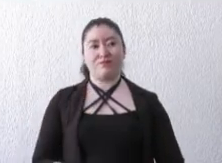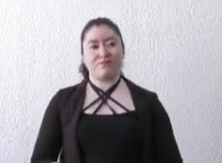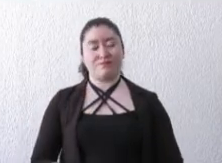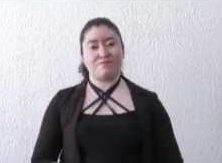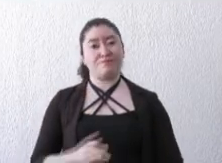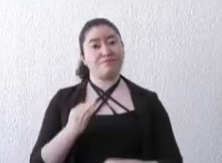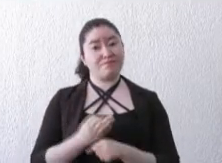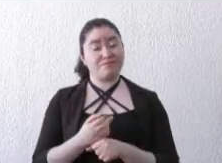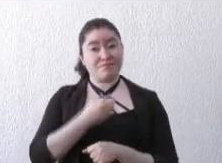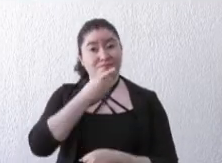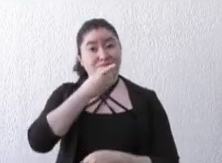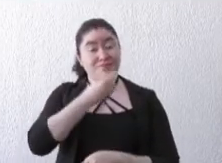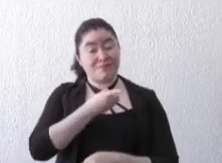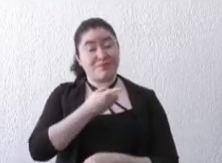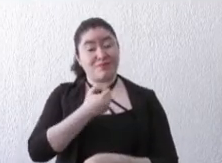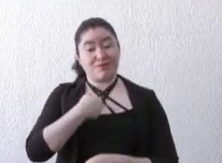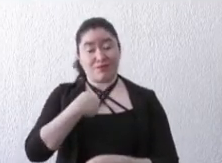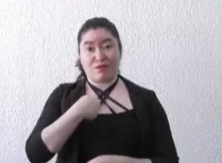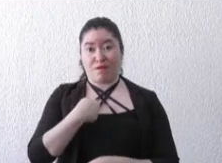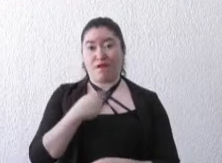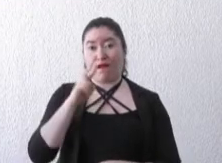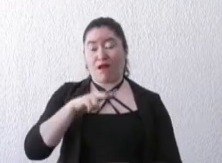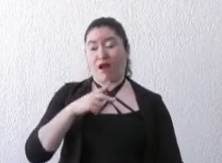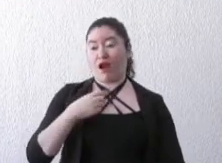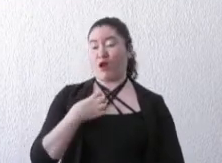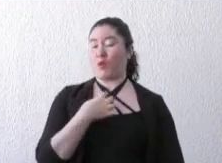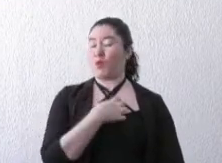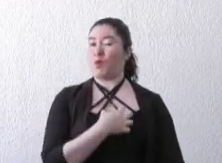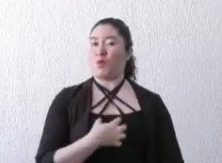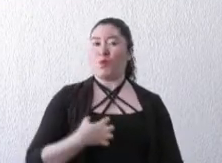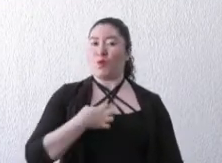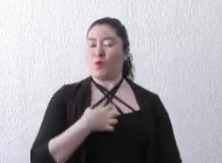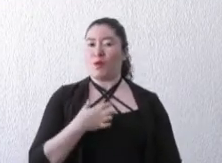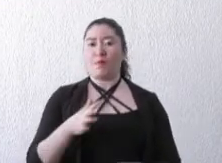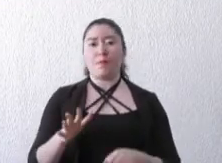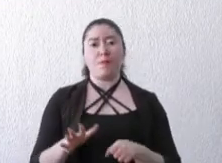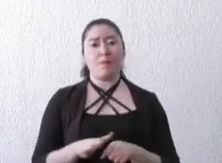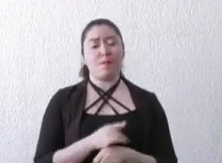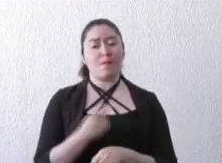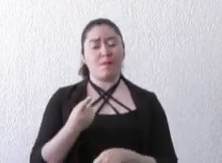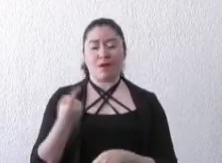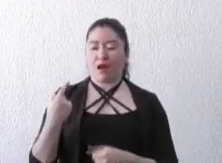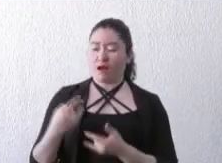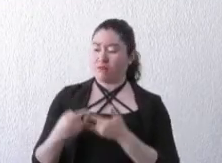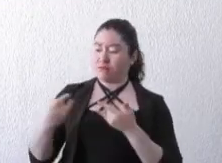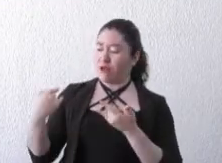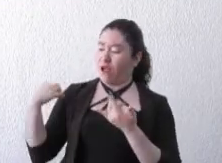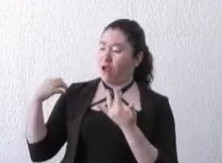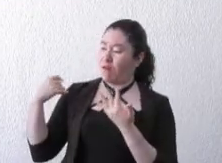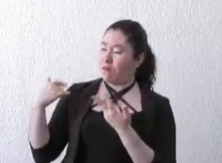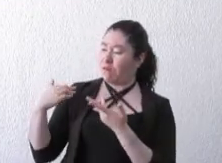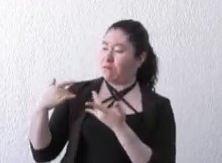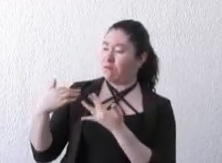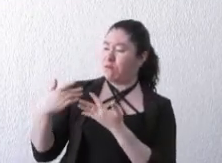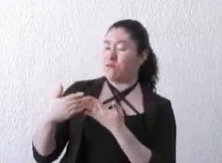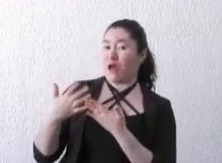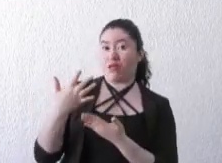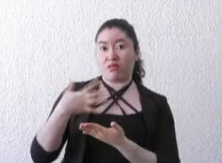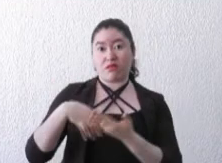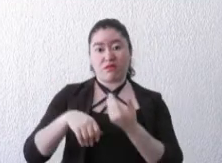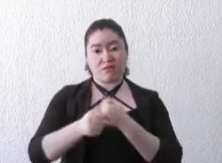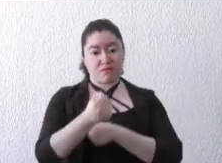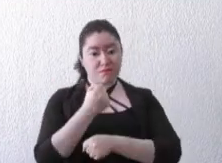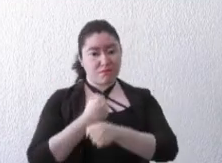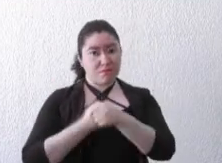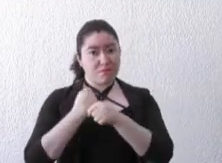está muy, muy contento el día de hoy, porque ha sido una larga historia de casi 10 años, de un